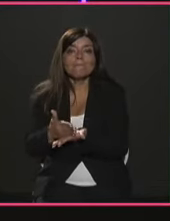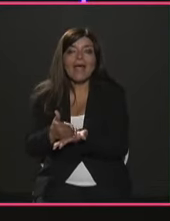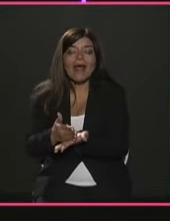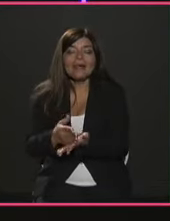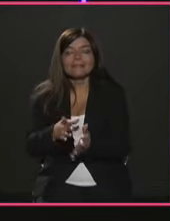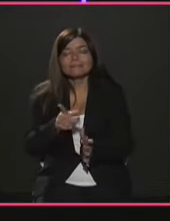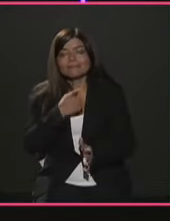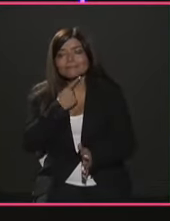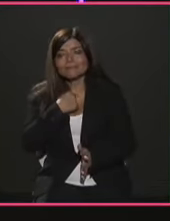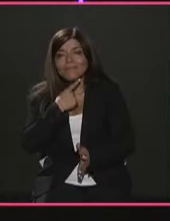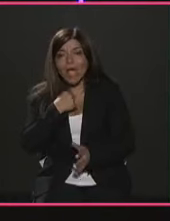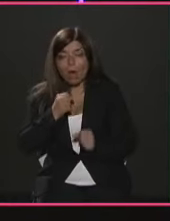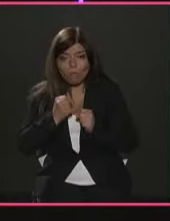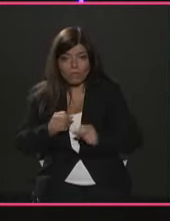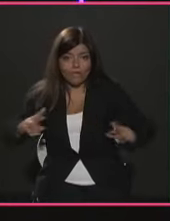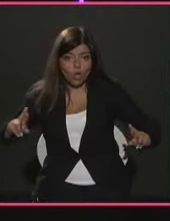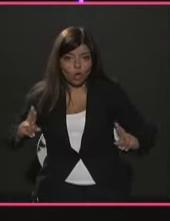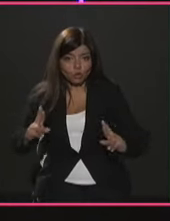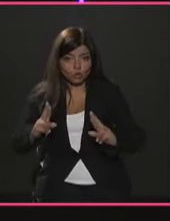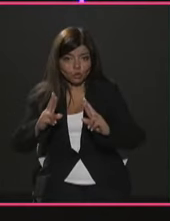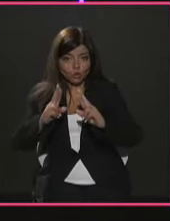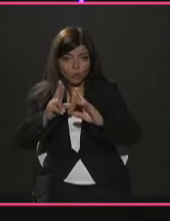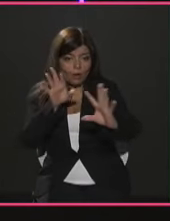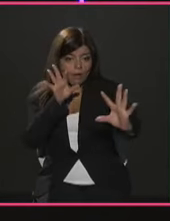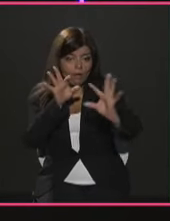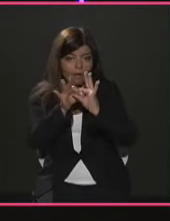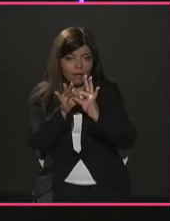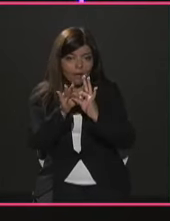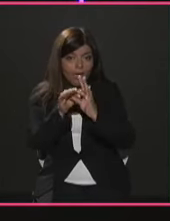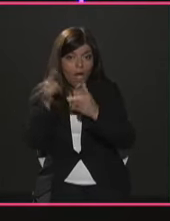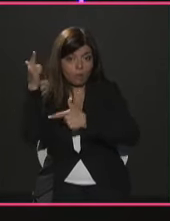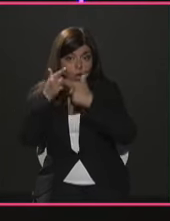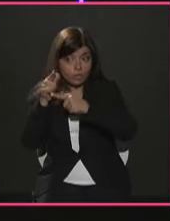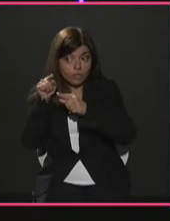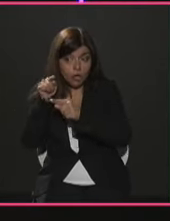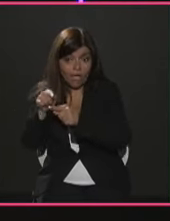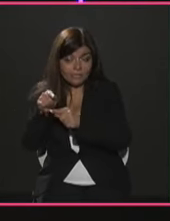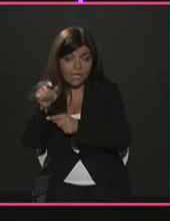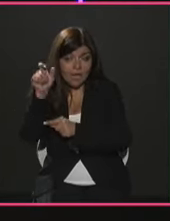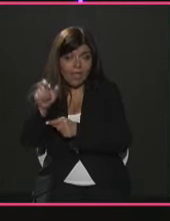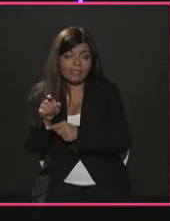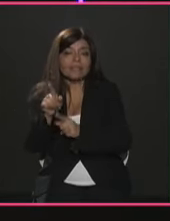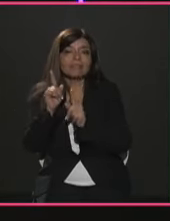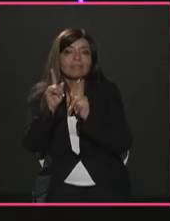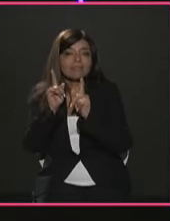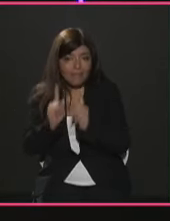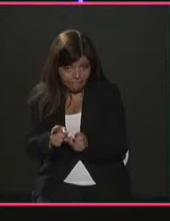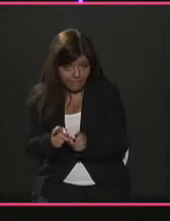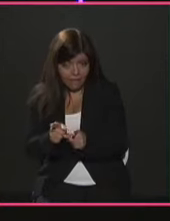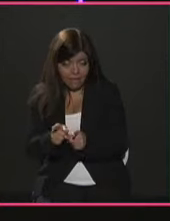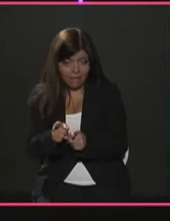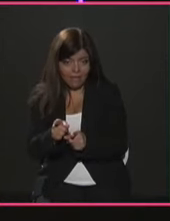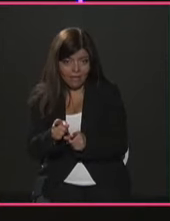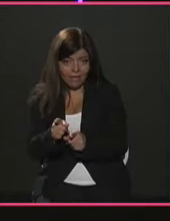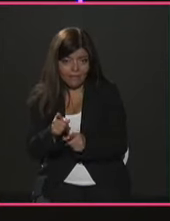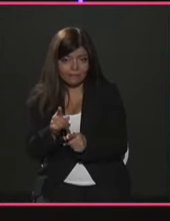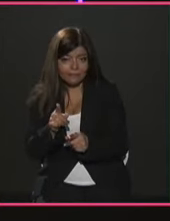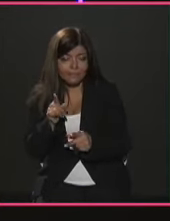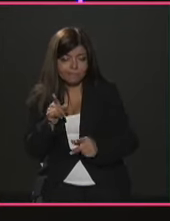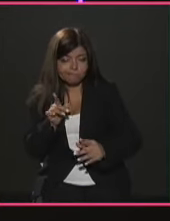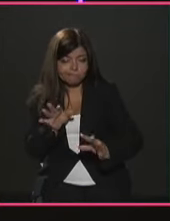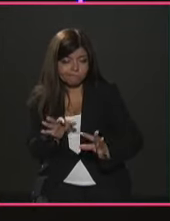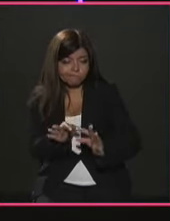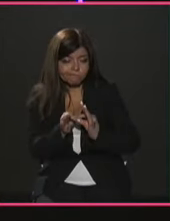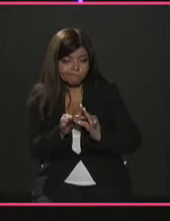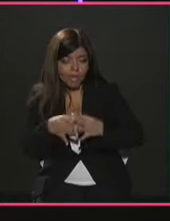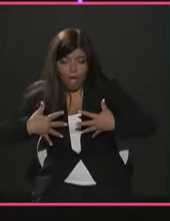ambiciosos y que pueden construir este bucle y el político es efectivamente el que debe hacer este trenzado que permita